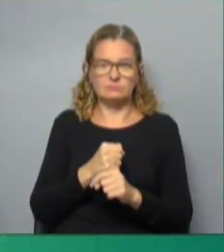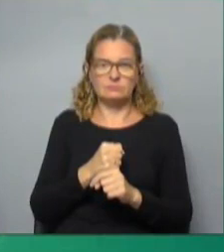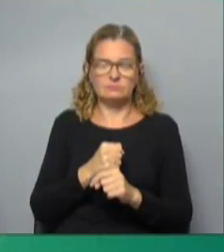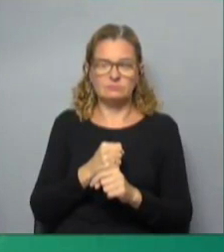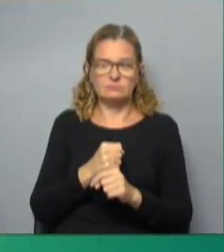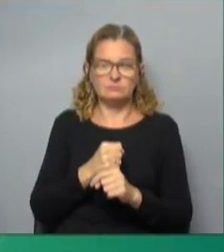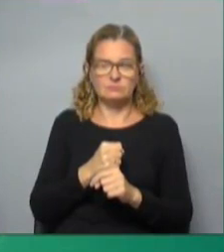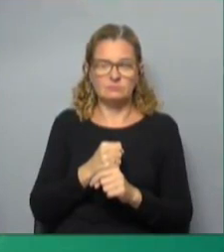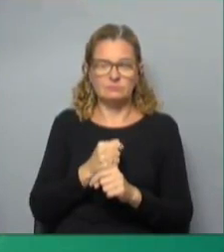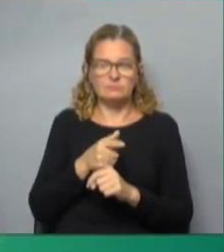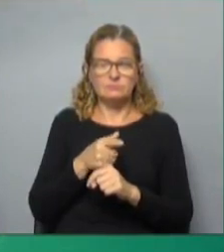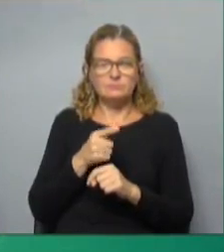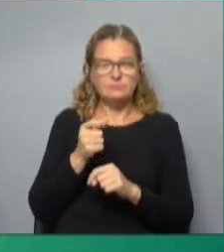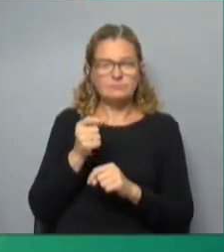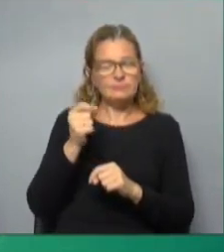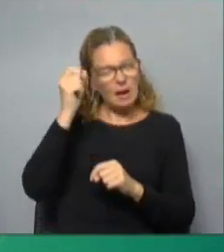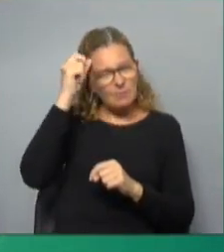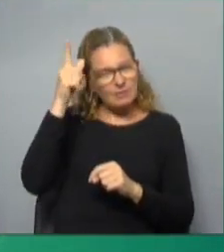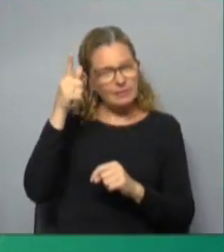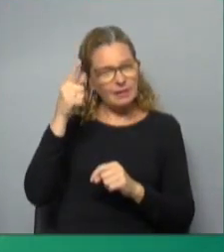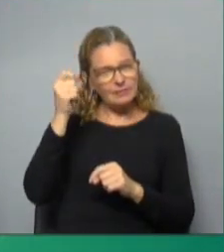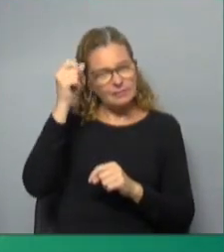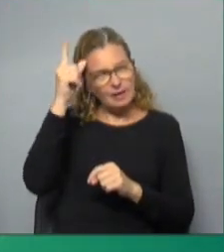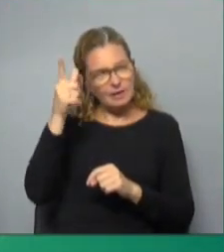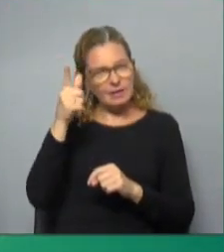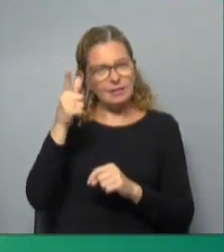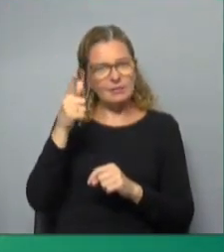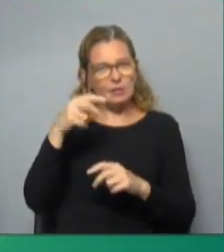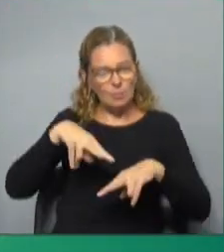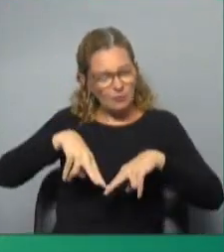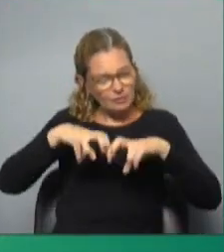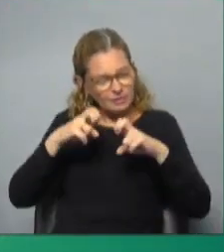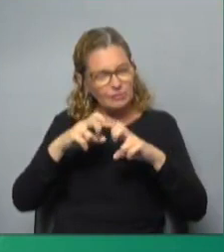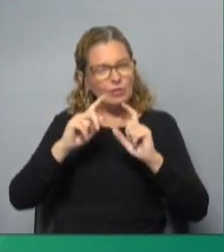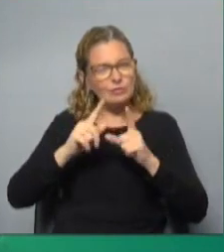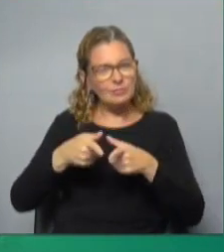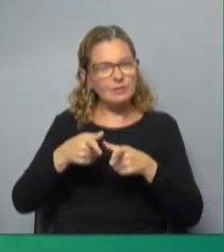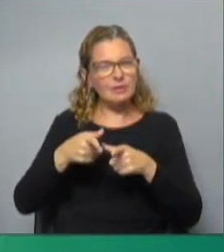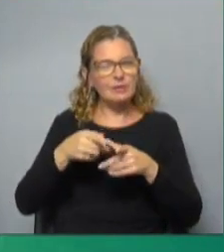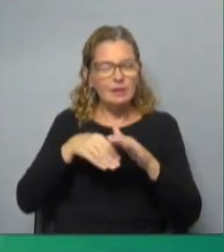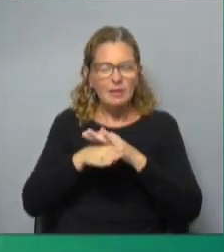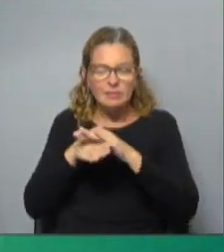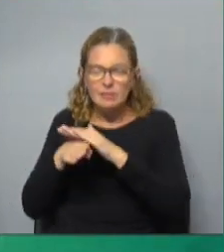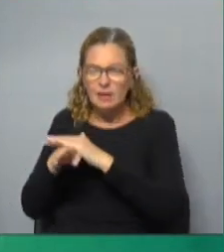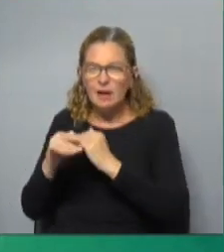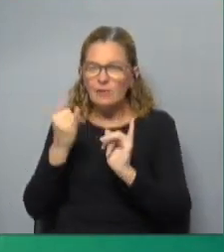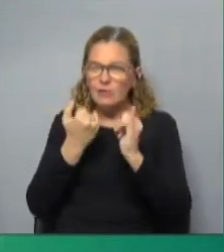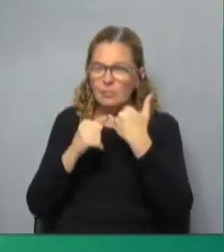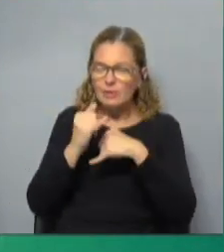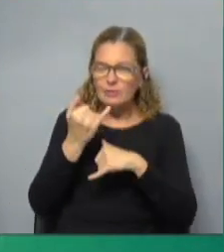la capacidad de inteligencia de investigaciones de acceso a la información